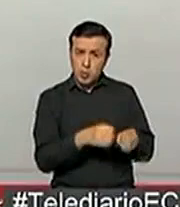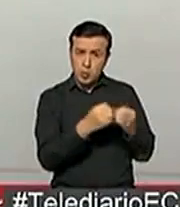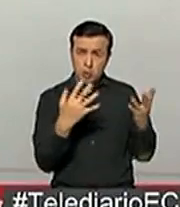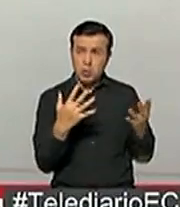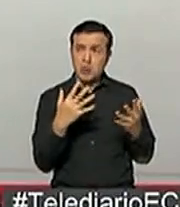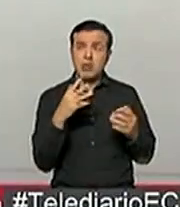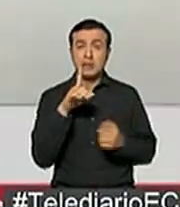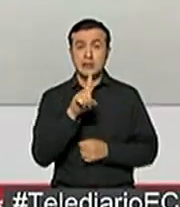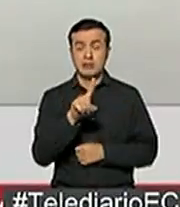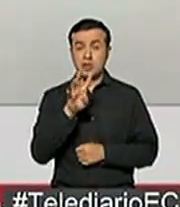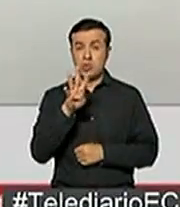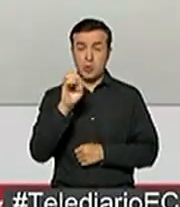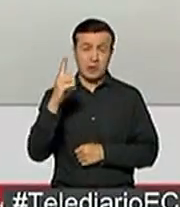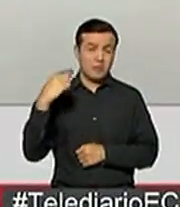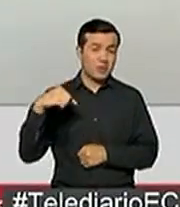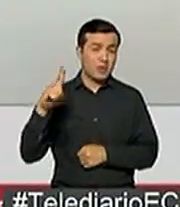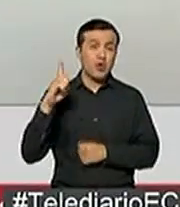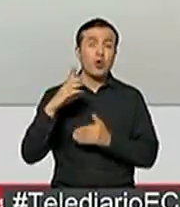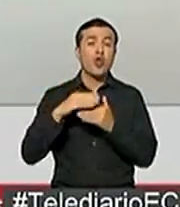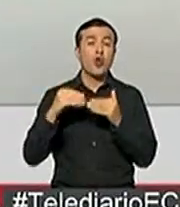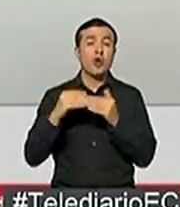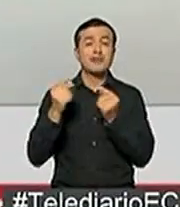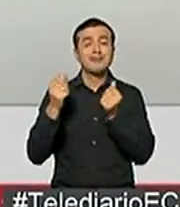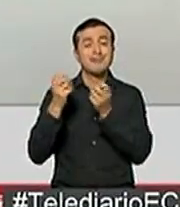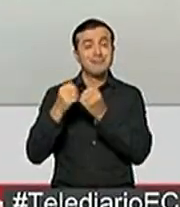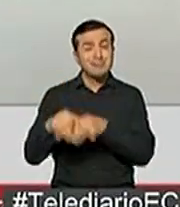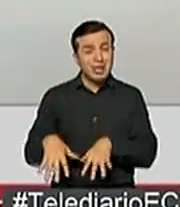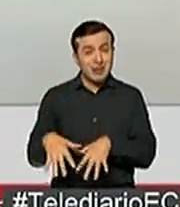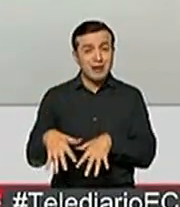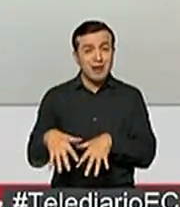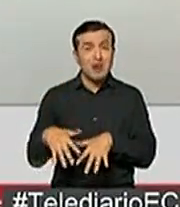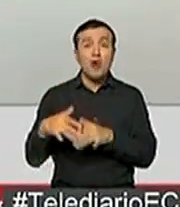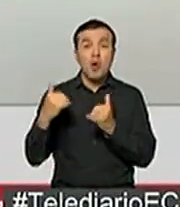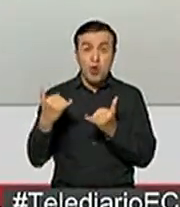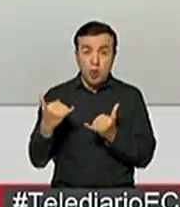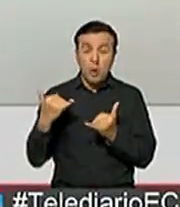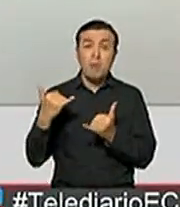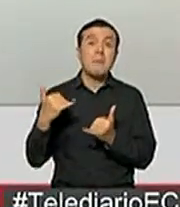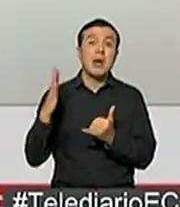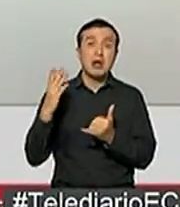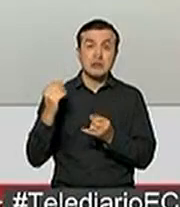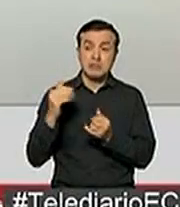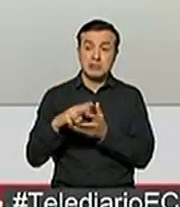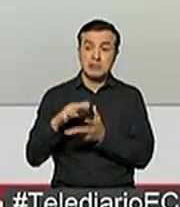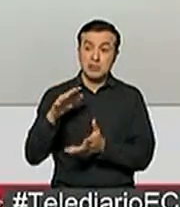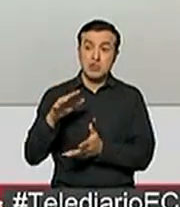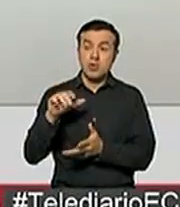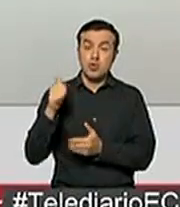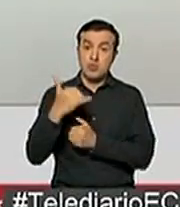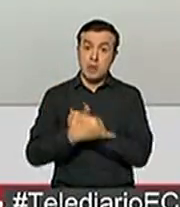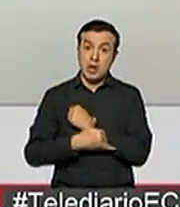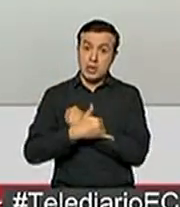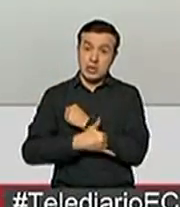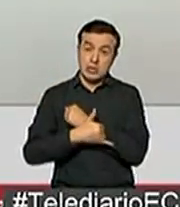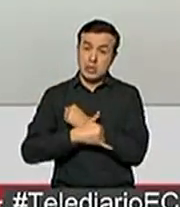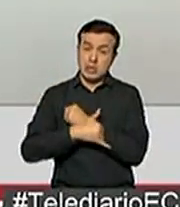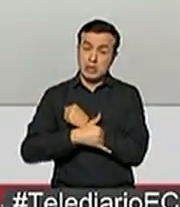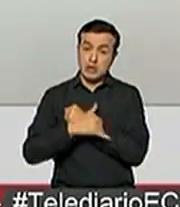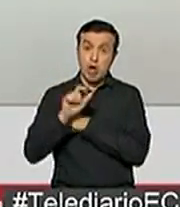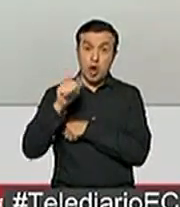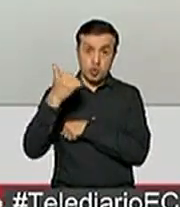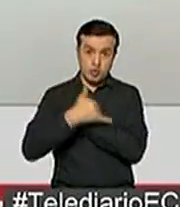de sobre los 140 millones que ojo al momento está creciendo ya que del exterior se han recibido muchas cancelaciones